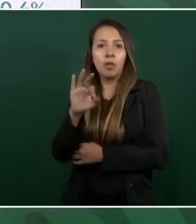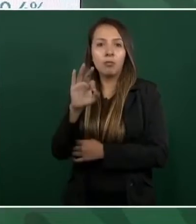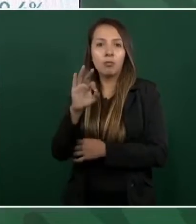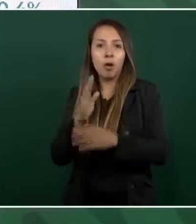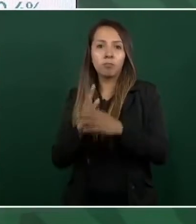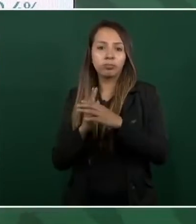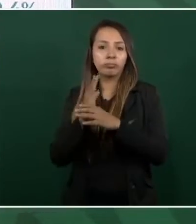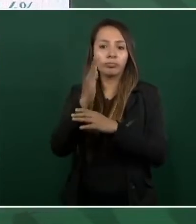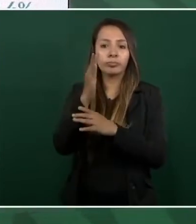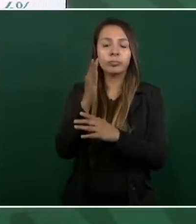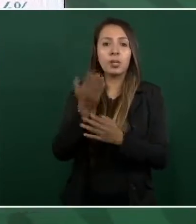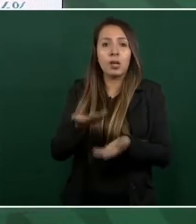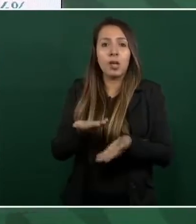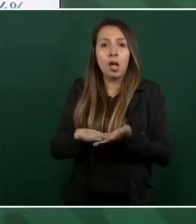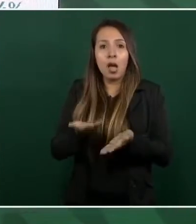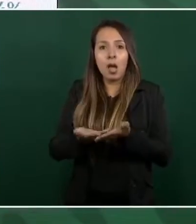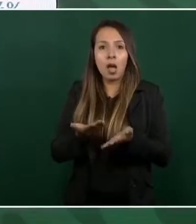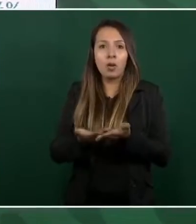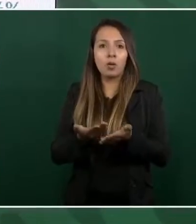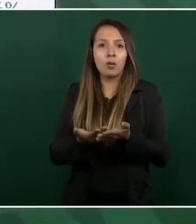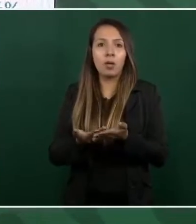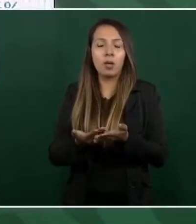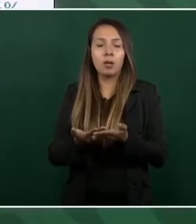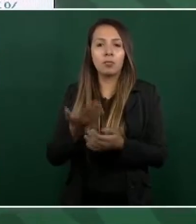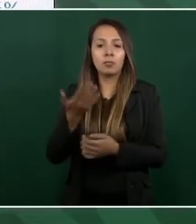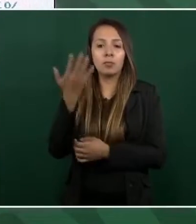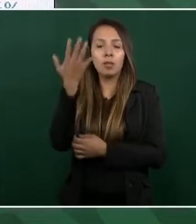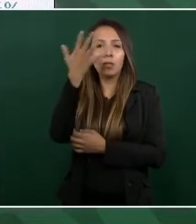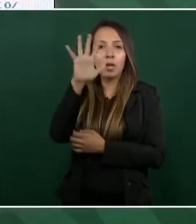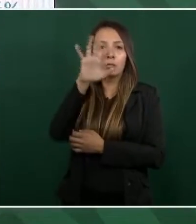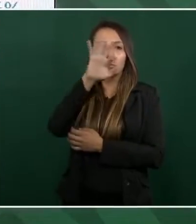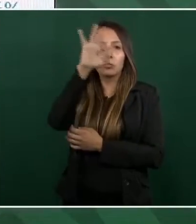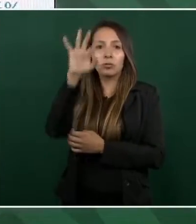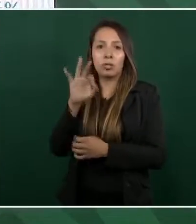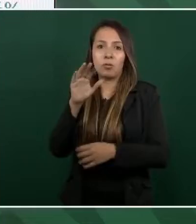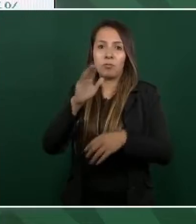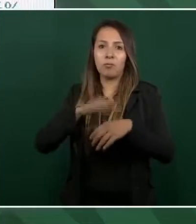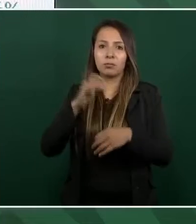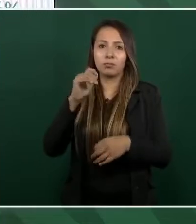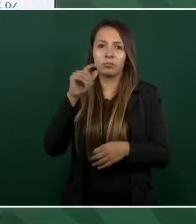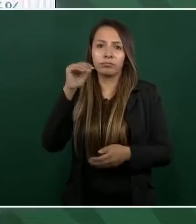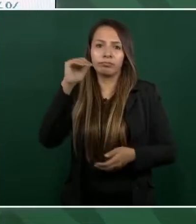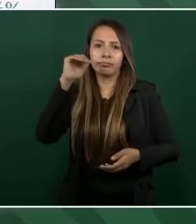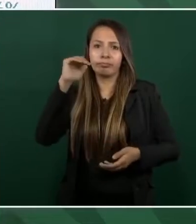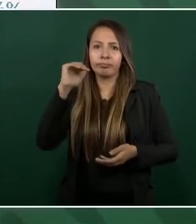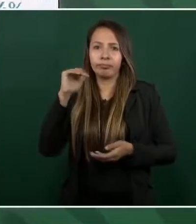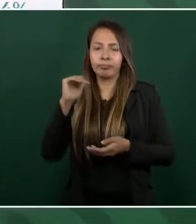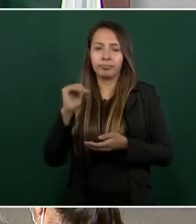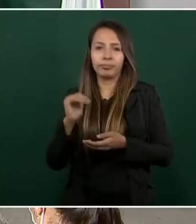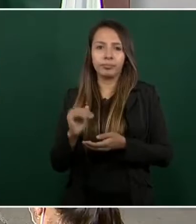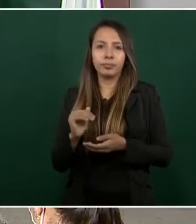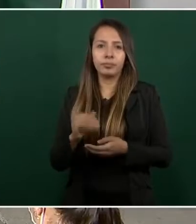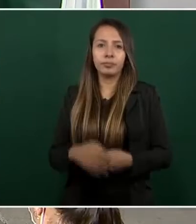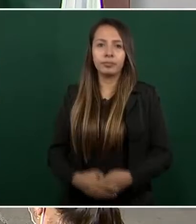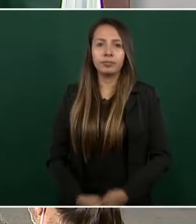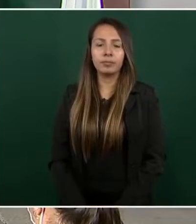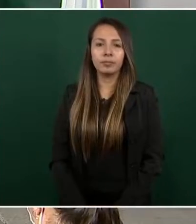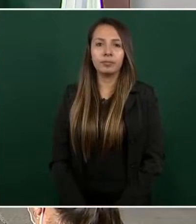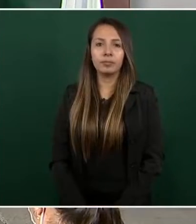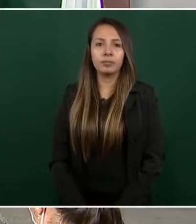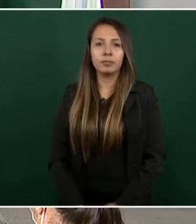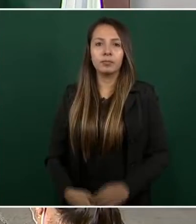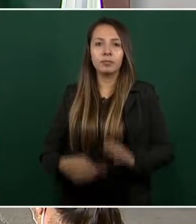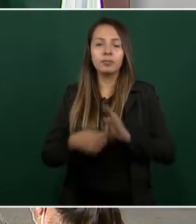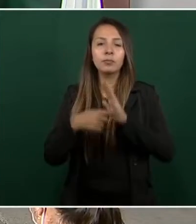en el actual periodo más de 10% de variación a la baja. Esto